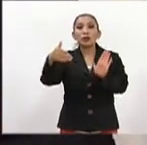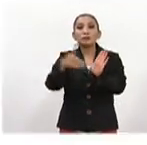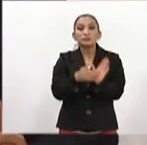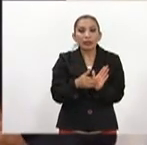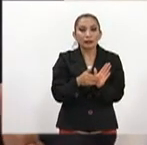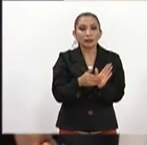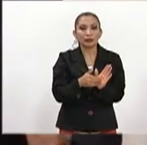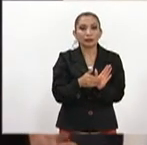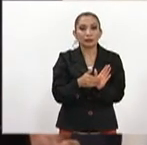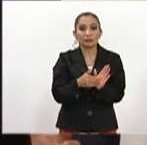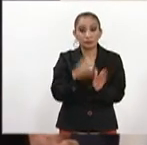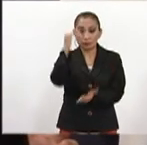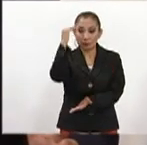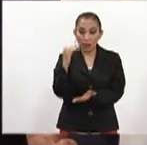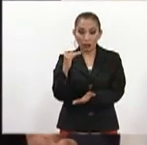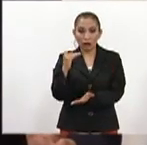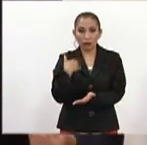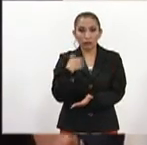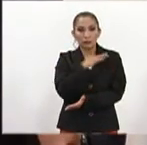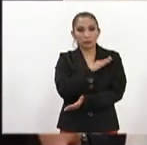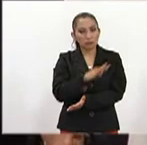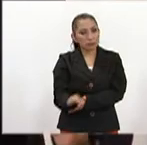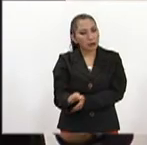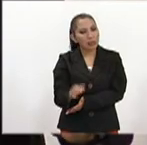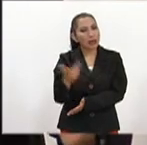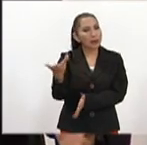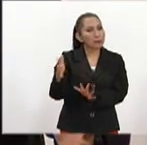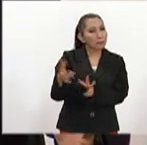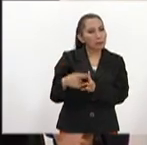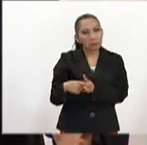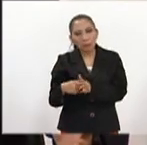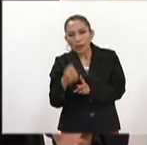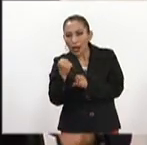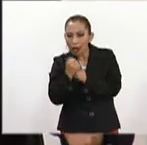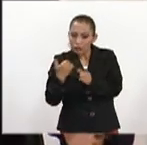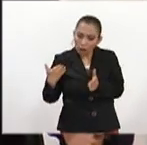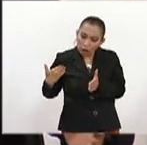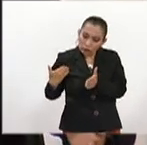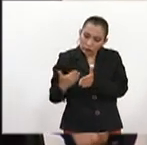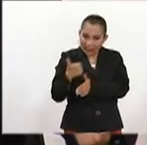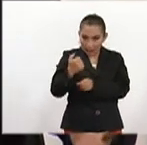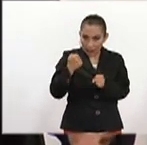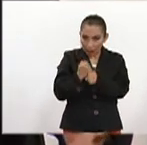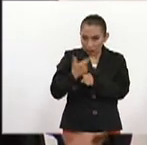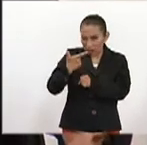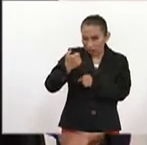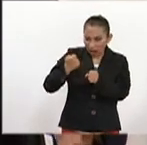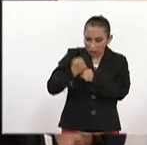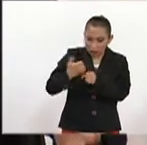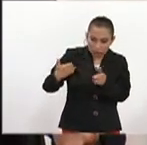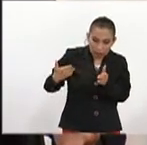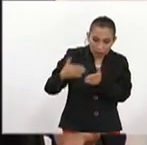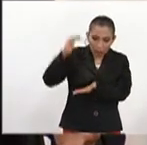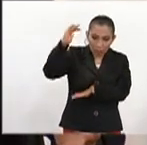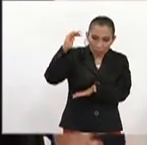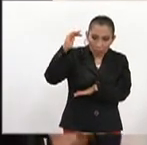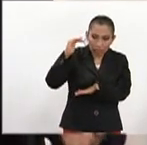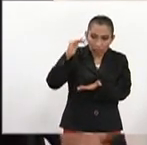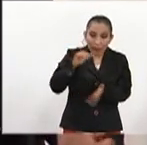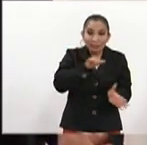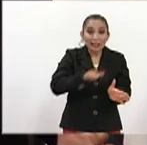2,400,000. Se ha podido, en un número definido de años, 6 años o 7 años, reducir en